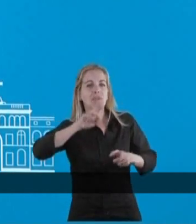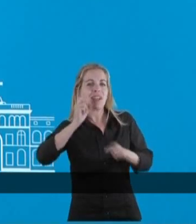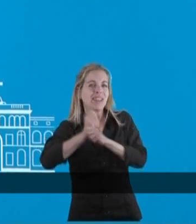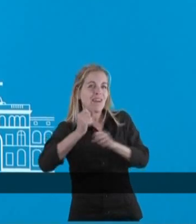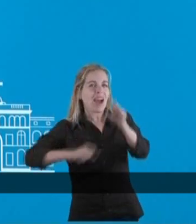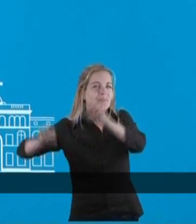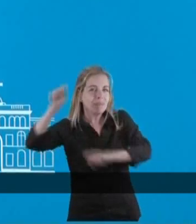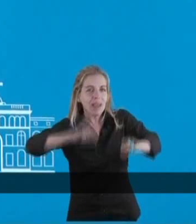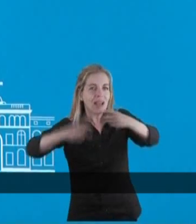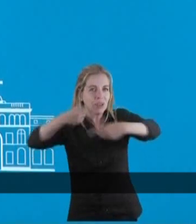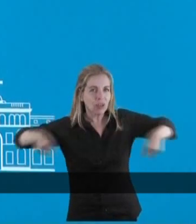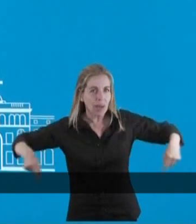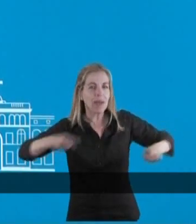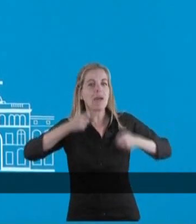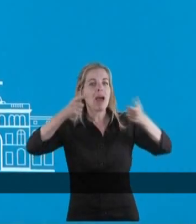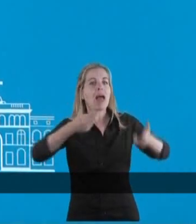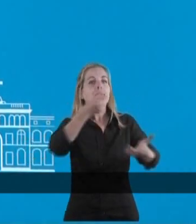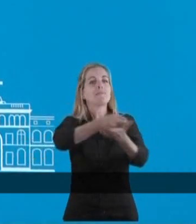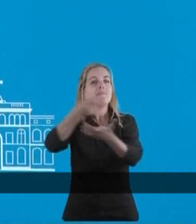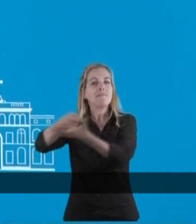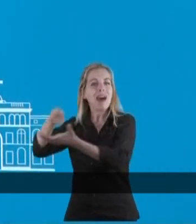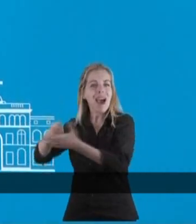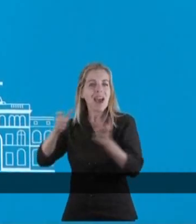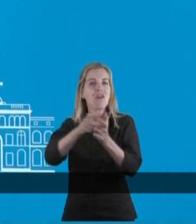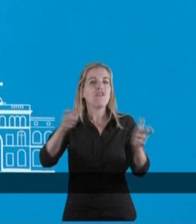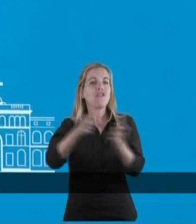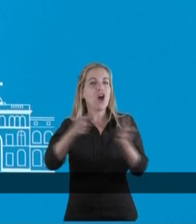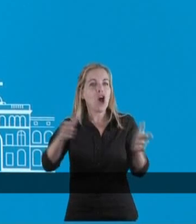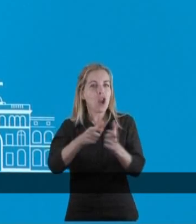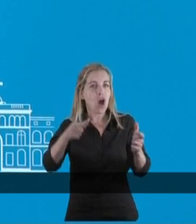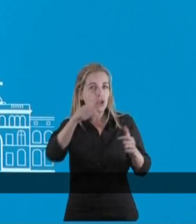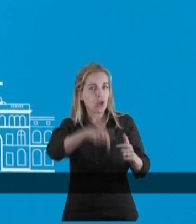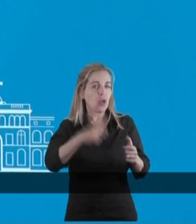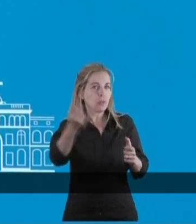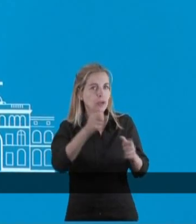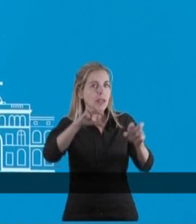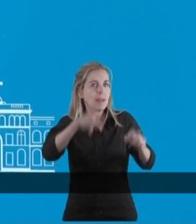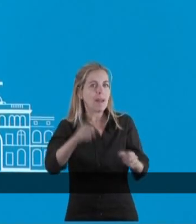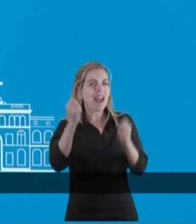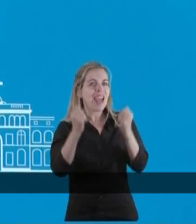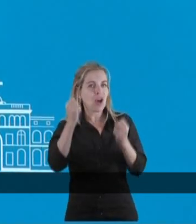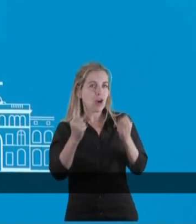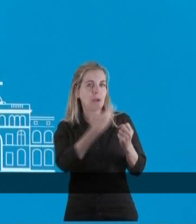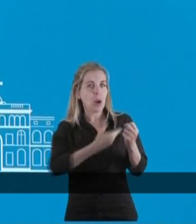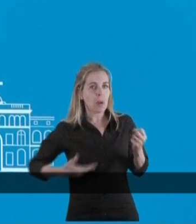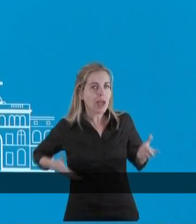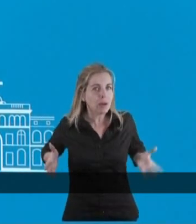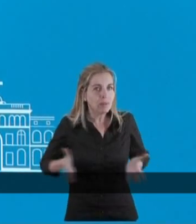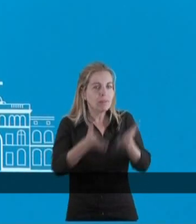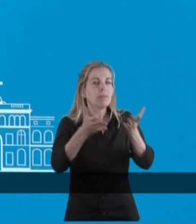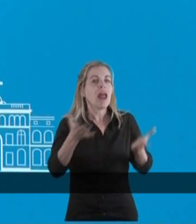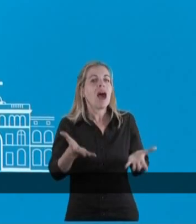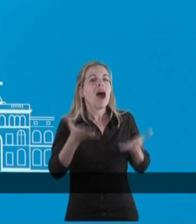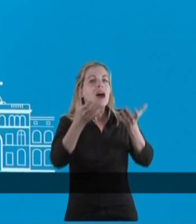esto es parte del programa económico que el gobierno está llevando adelante para garantizar que este crecimiento sostenido de